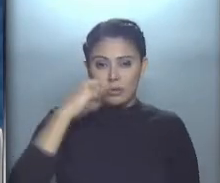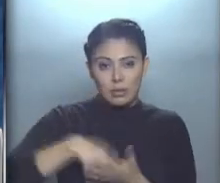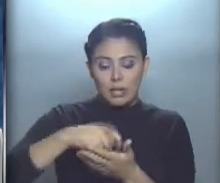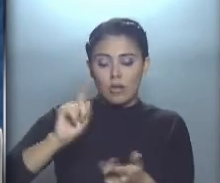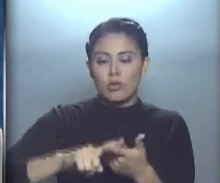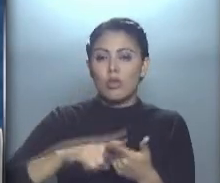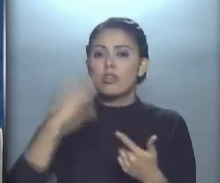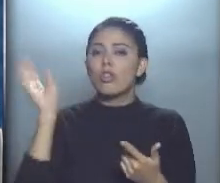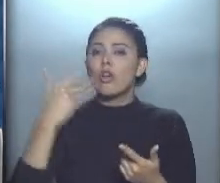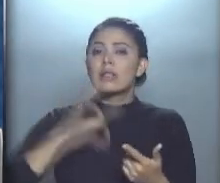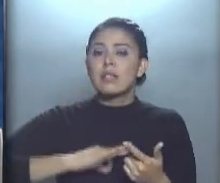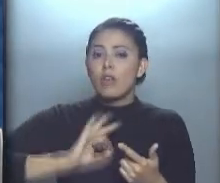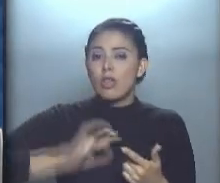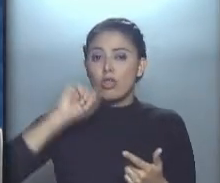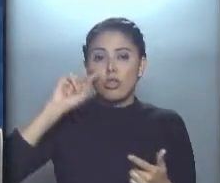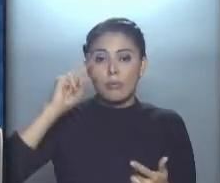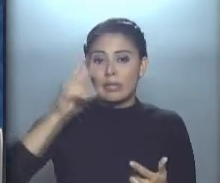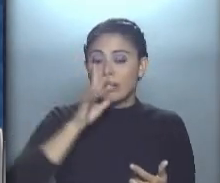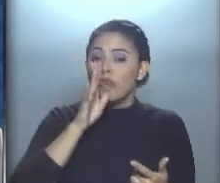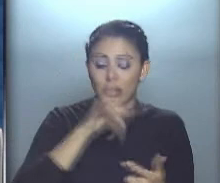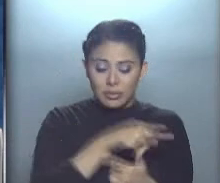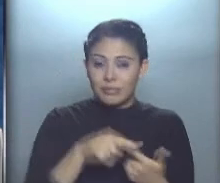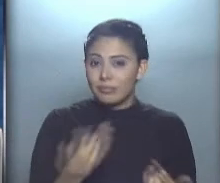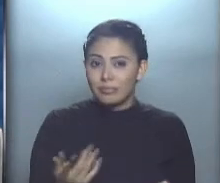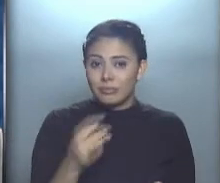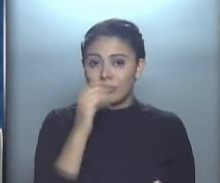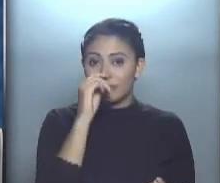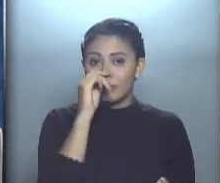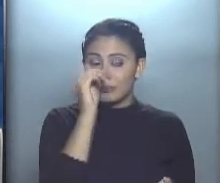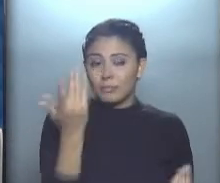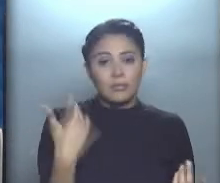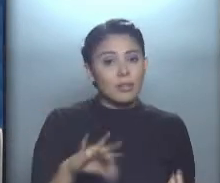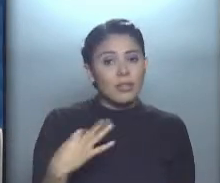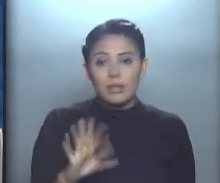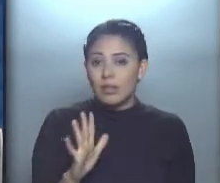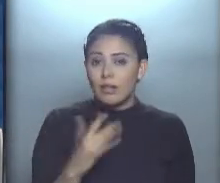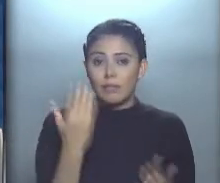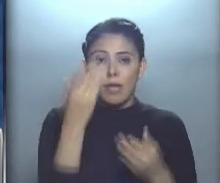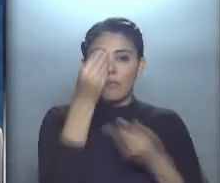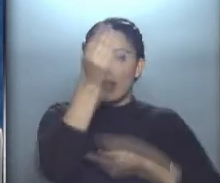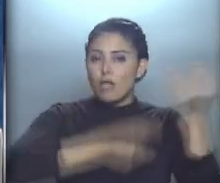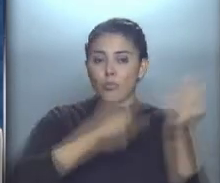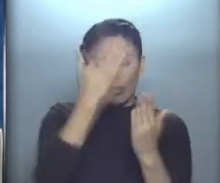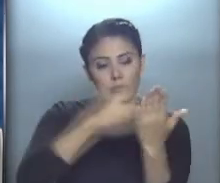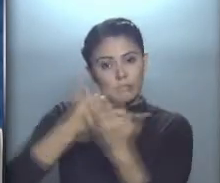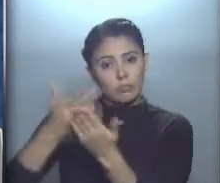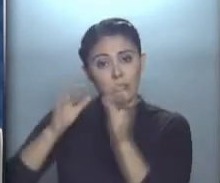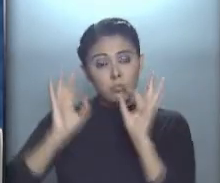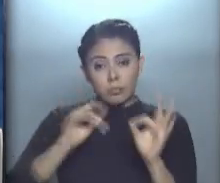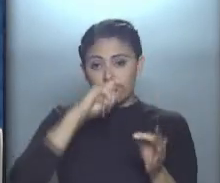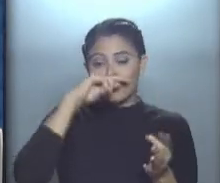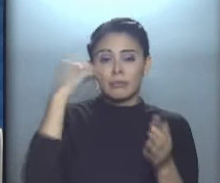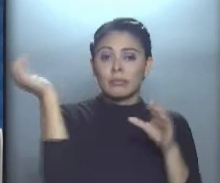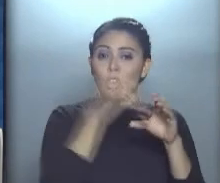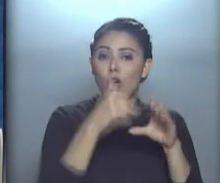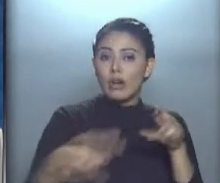salariales programadas en el 2014. Y en consecuencia deben tener las partidas presupuestarias y los recursos financieros obtenidos a